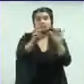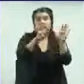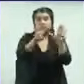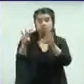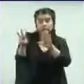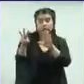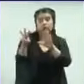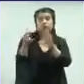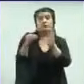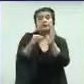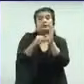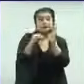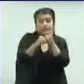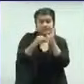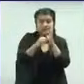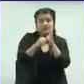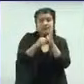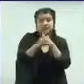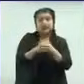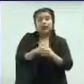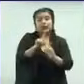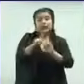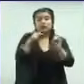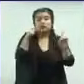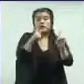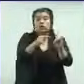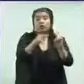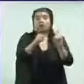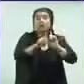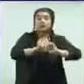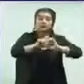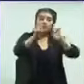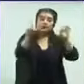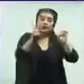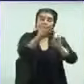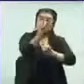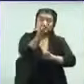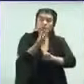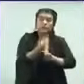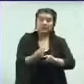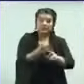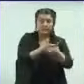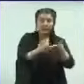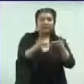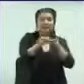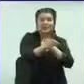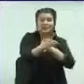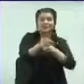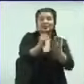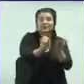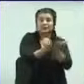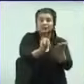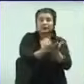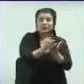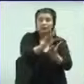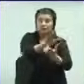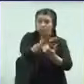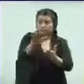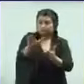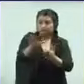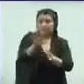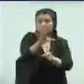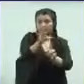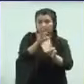3.509.583.800 quetzales. Dentro de las diferentes unidades ejecutoras, quisiera llamar la atención a las